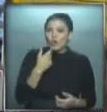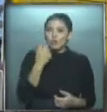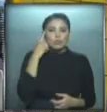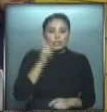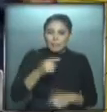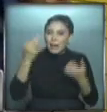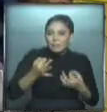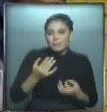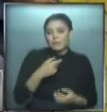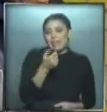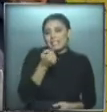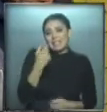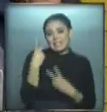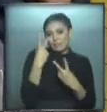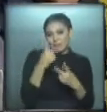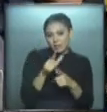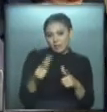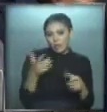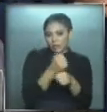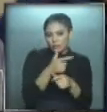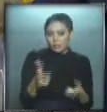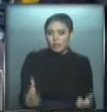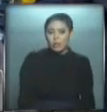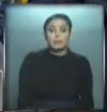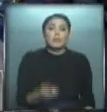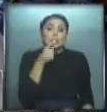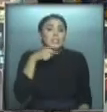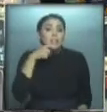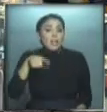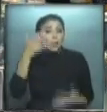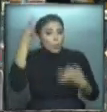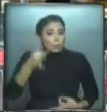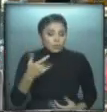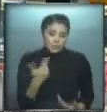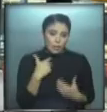porque casi no tomo el colectivo. Claro, pero no, pero bueno, sí, si es por justicia, sí.